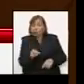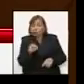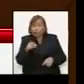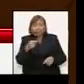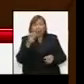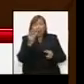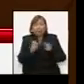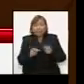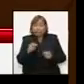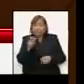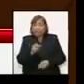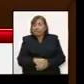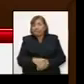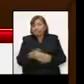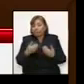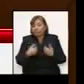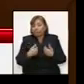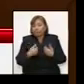que vamos a detener,